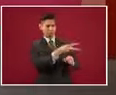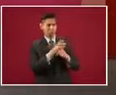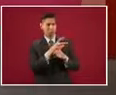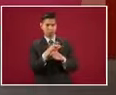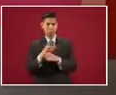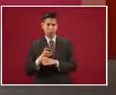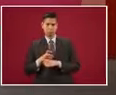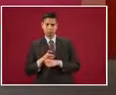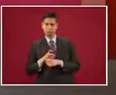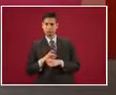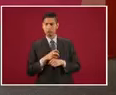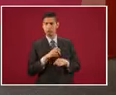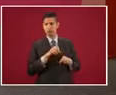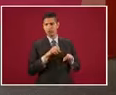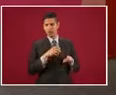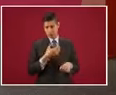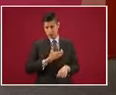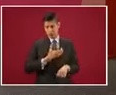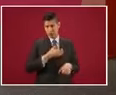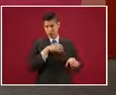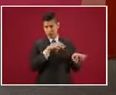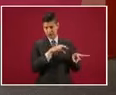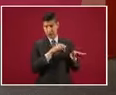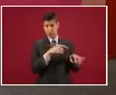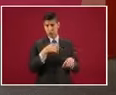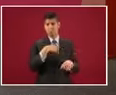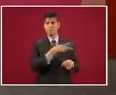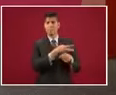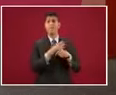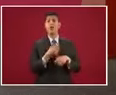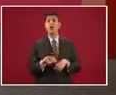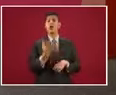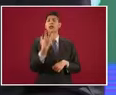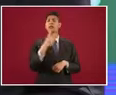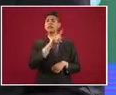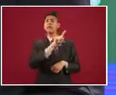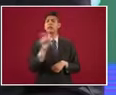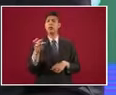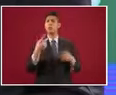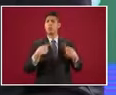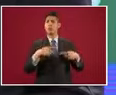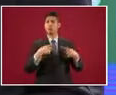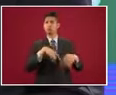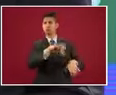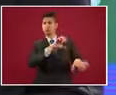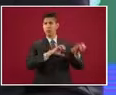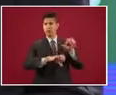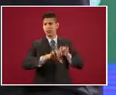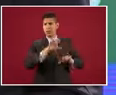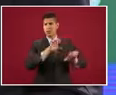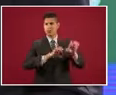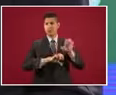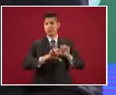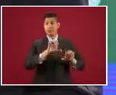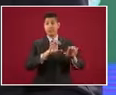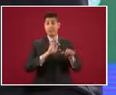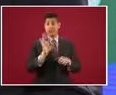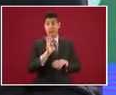a 100 empresarios. Si nos ayudan